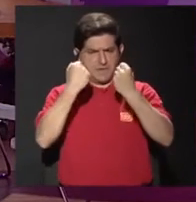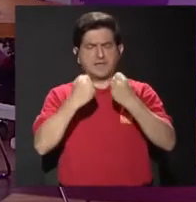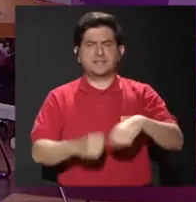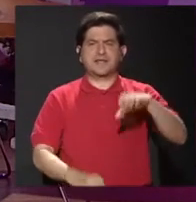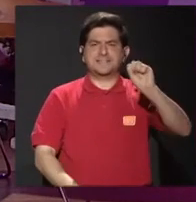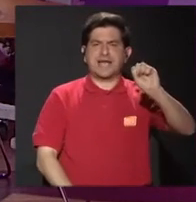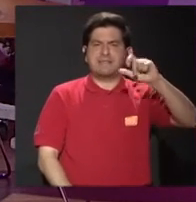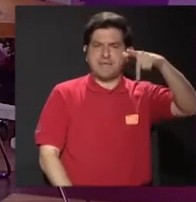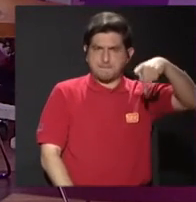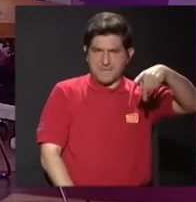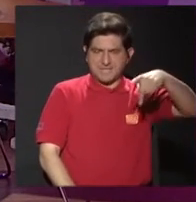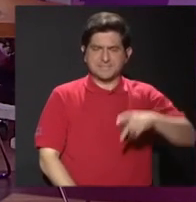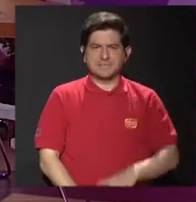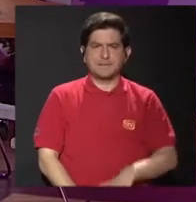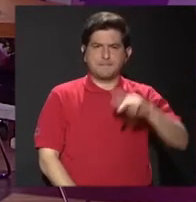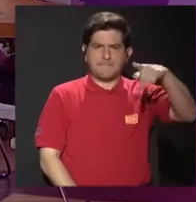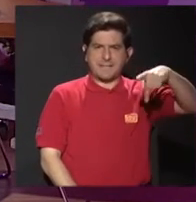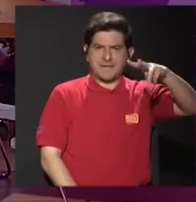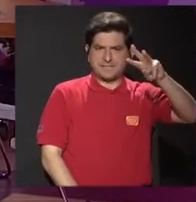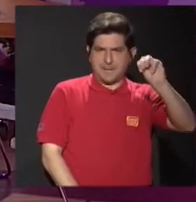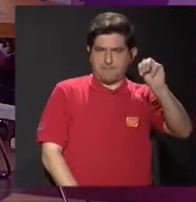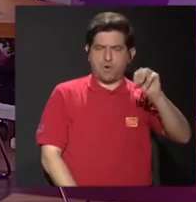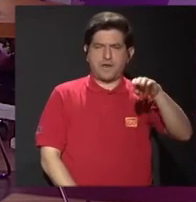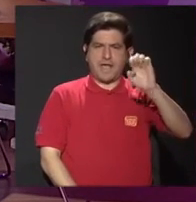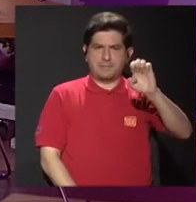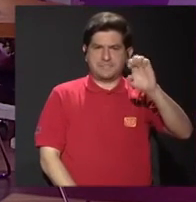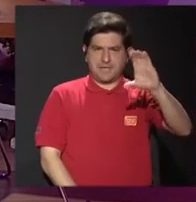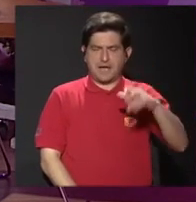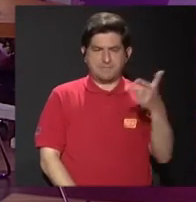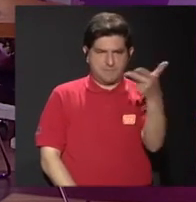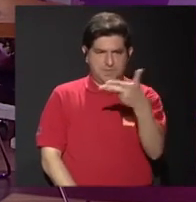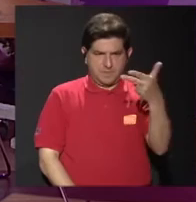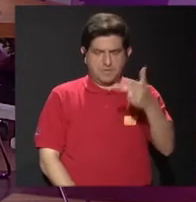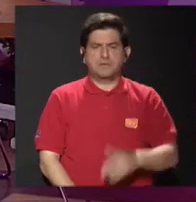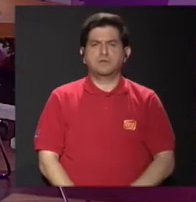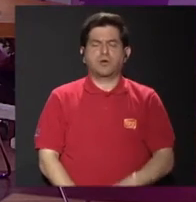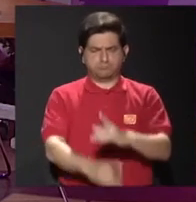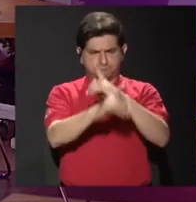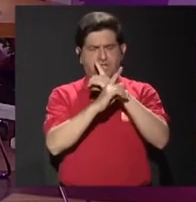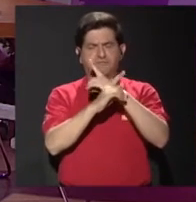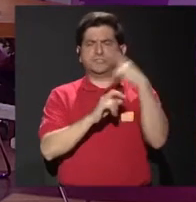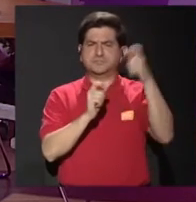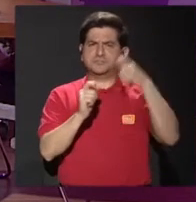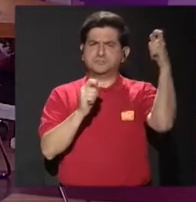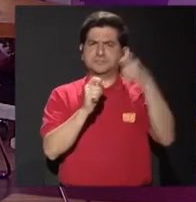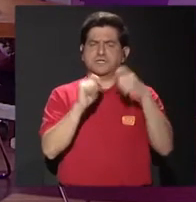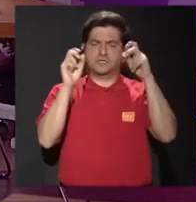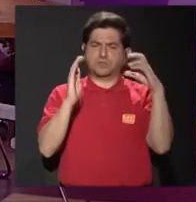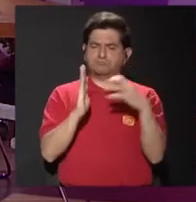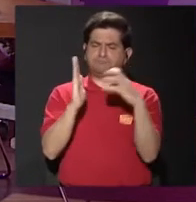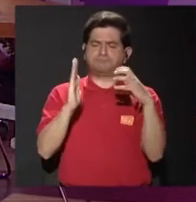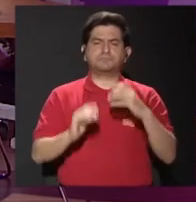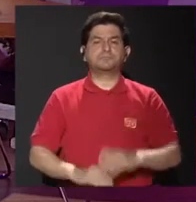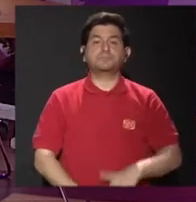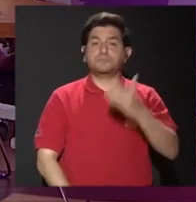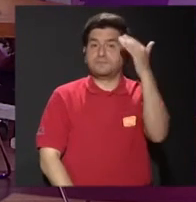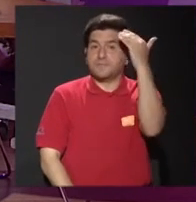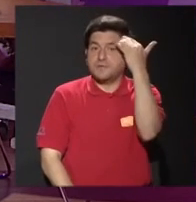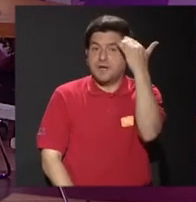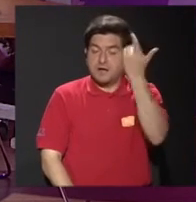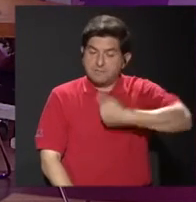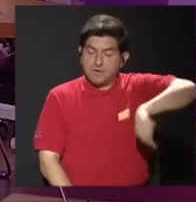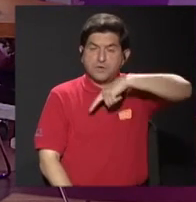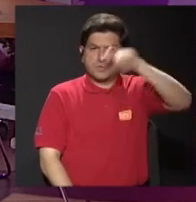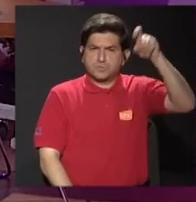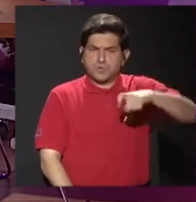doña sandra piszk doña patricia morena epsy campbell han hecho defensa de precisamente este texto sabiendo que